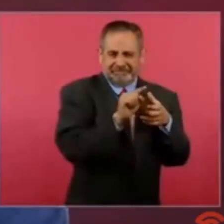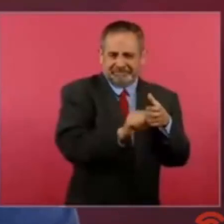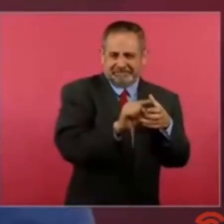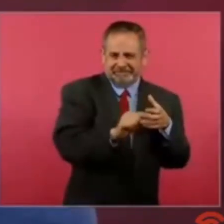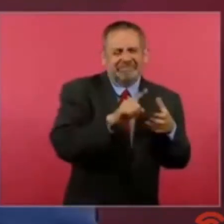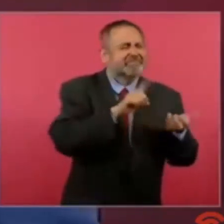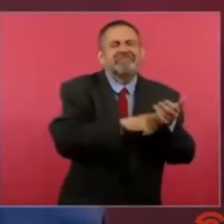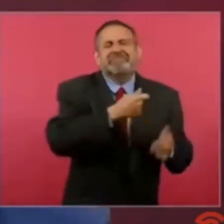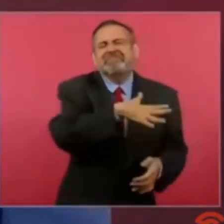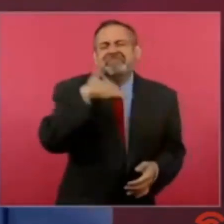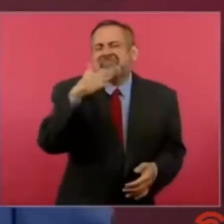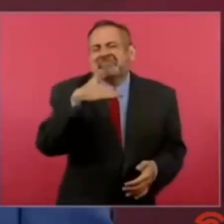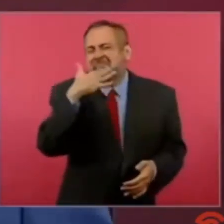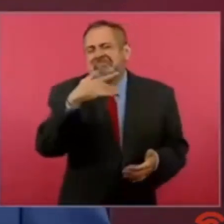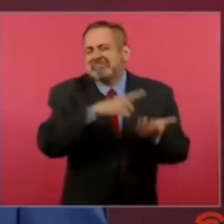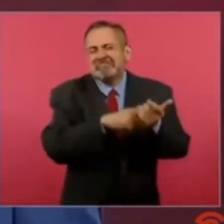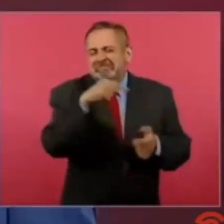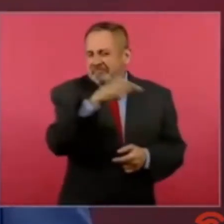los corruptos, pues,